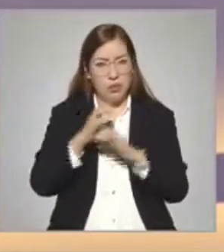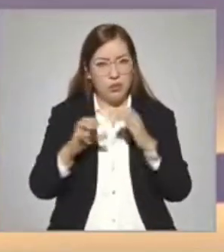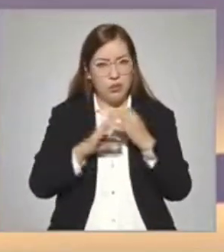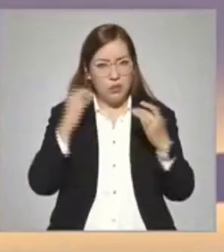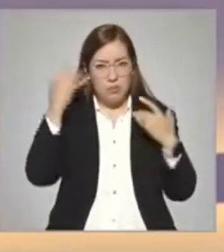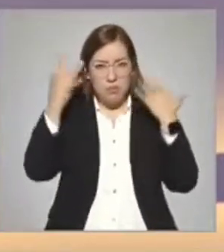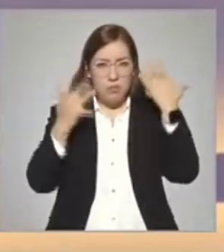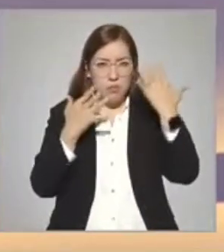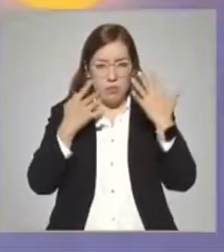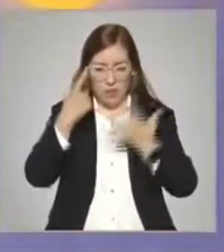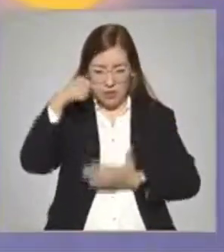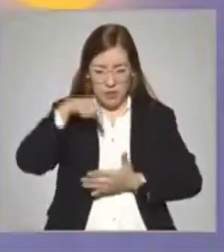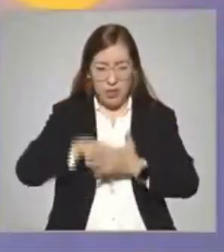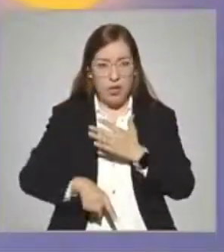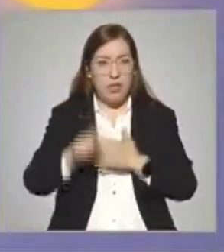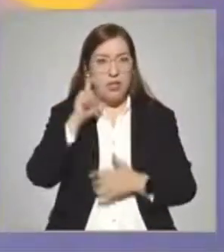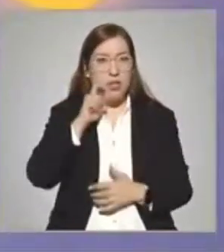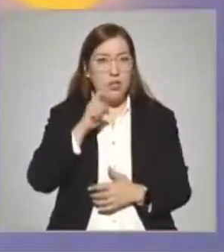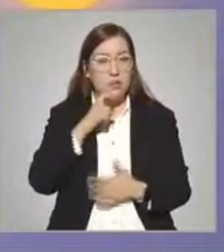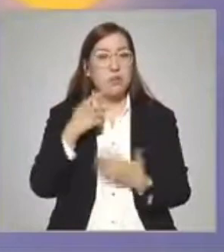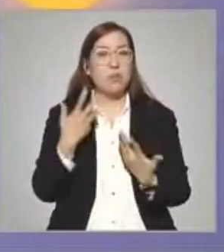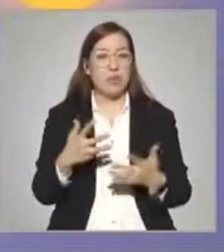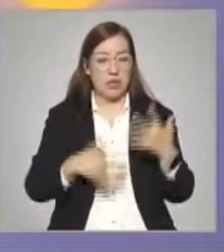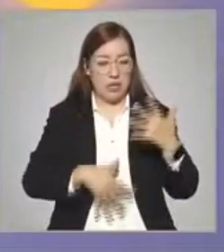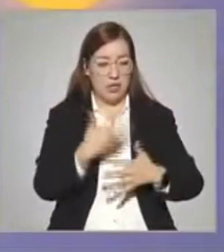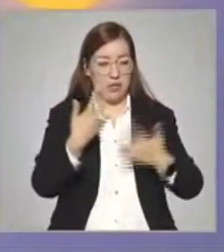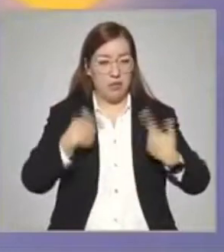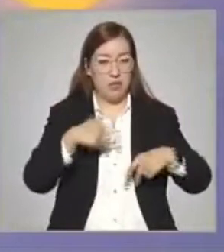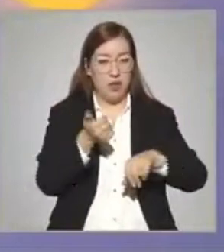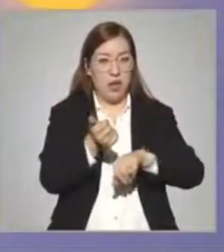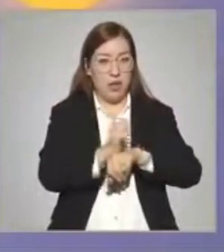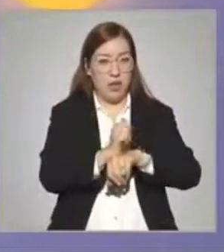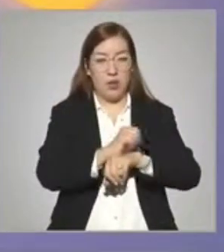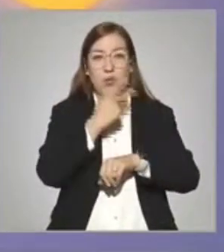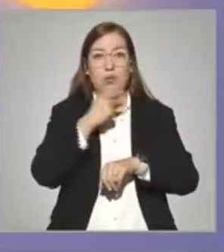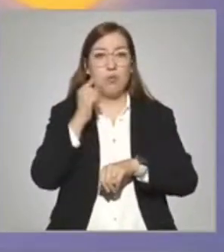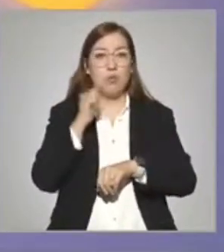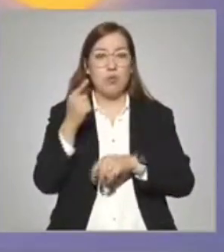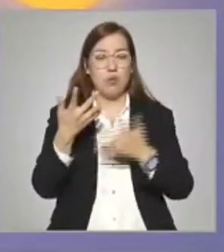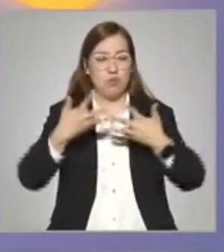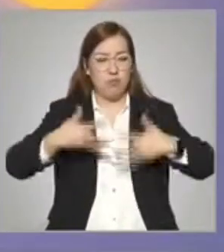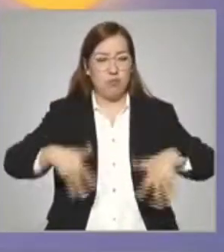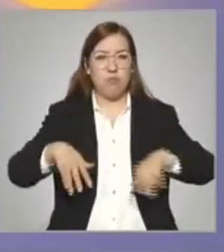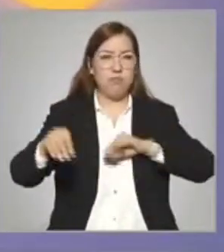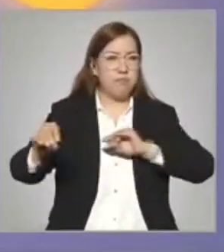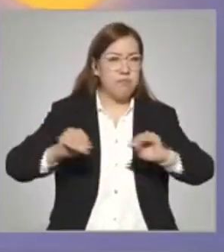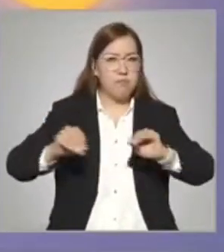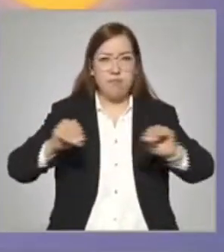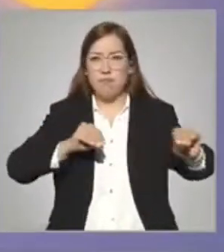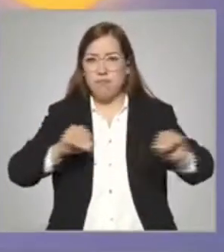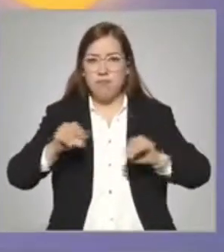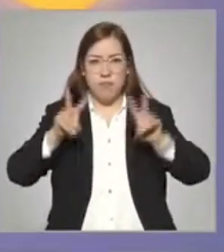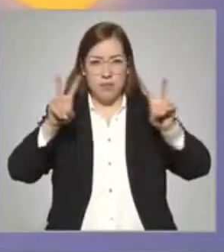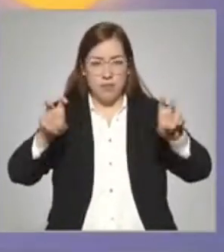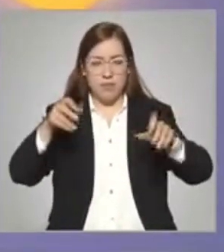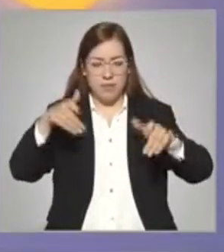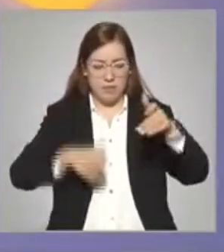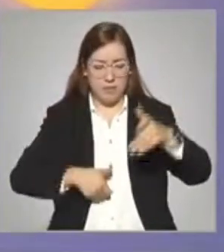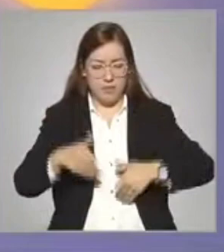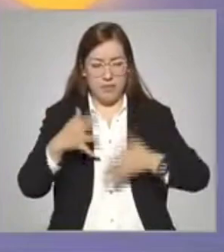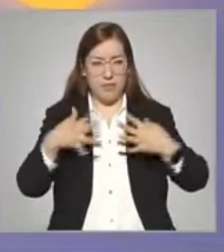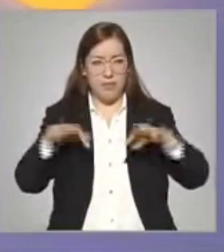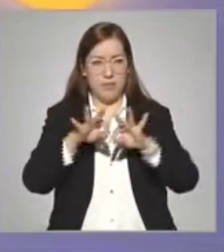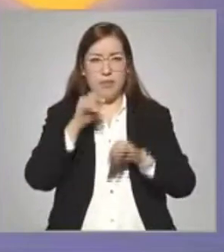fantasías sexuales. 15 actores y actrices en escena, con pleno dominio de las convenciones teatrales y un